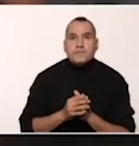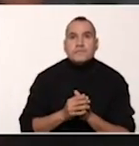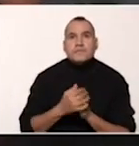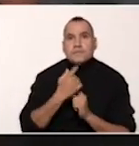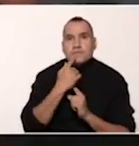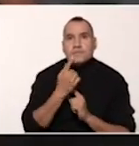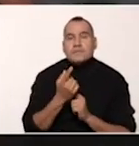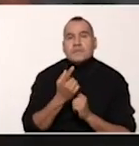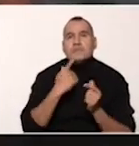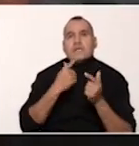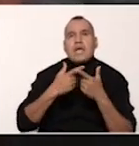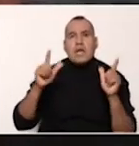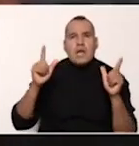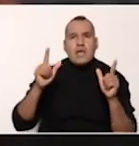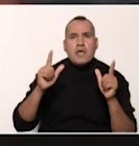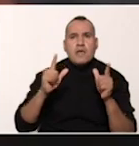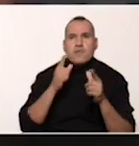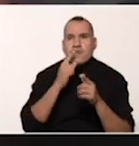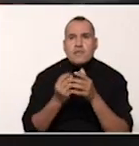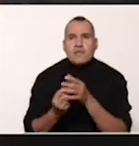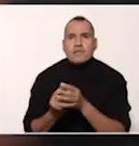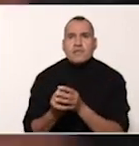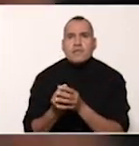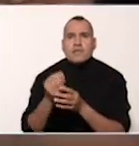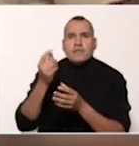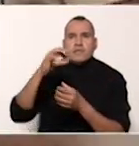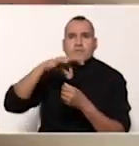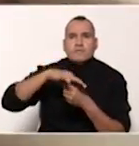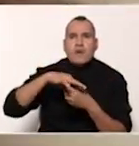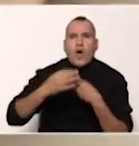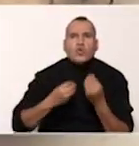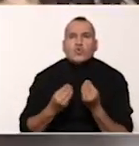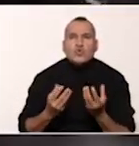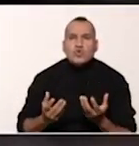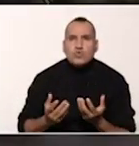mullido y libre de maleza. Para la siembra de las semillas se hace